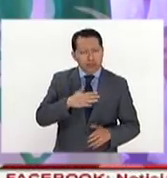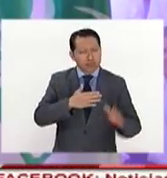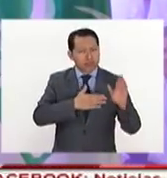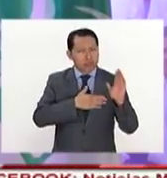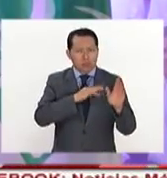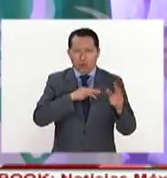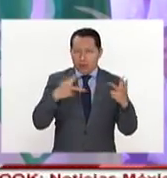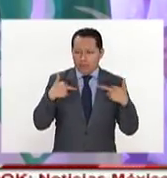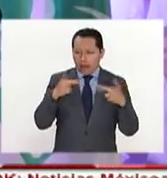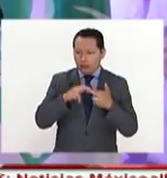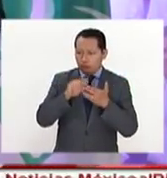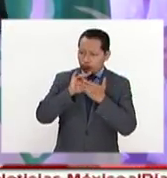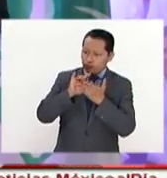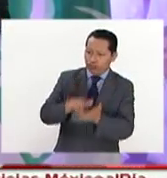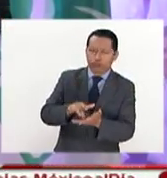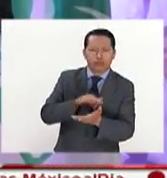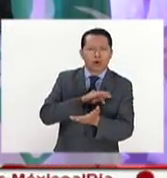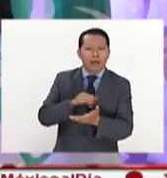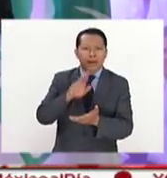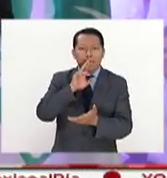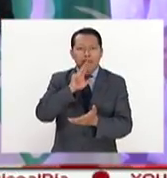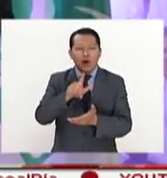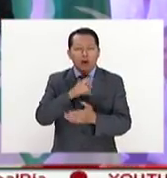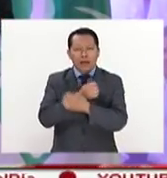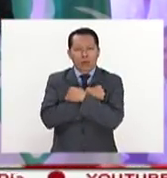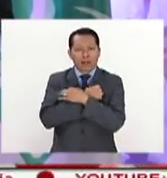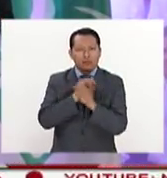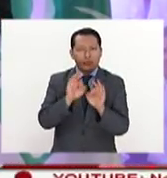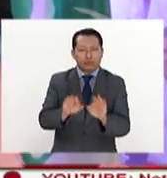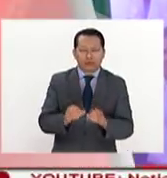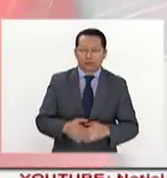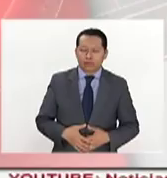apoyar a los maestros del país para mejorar la calidad educativa.